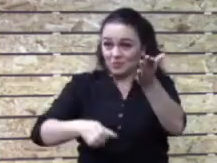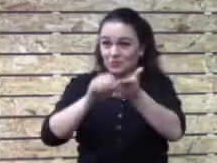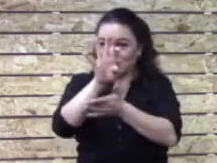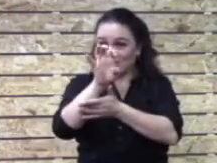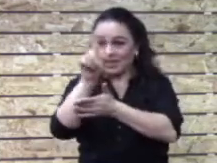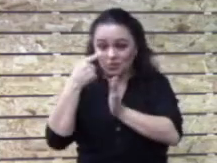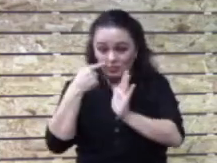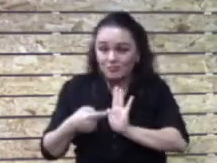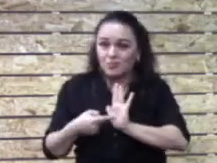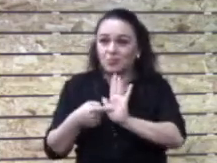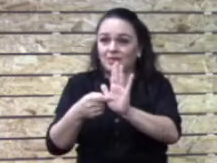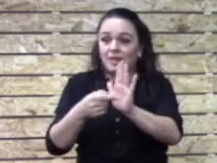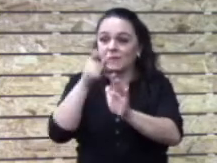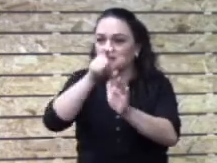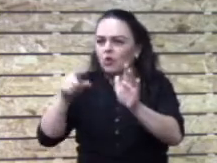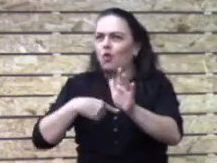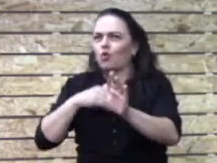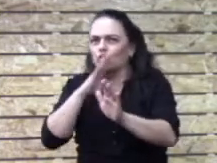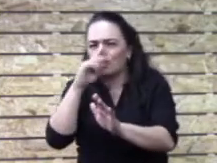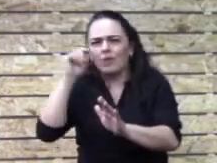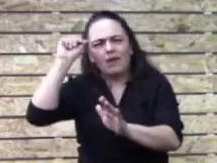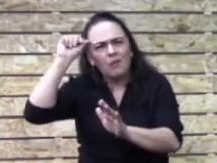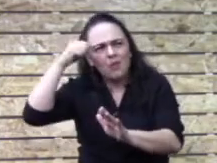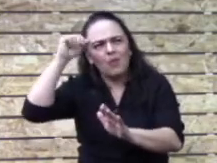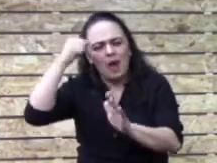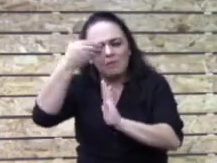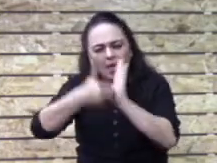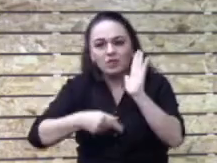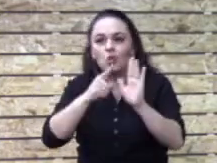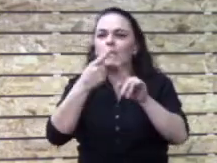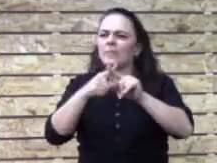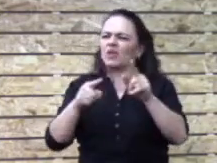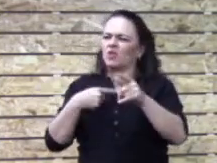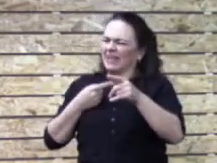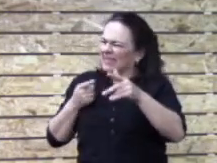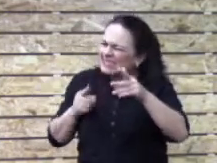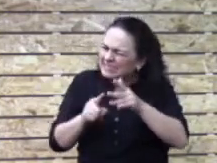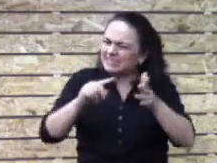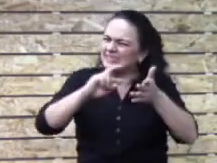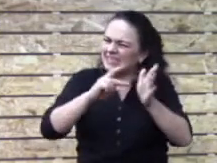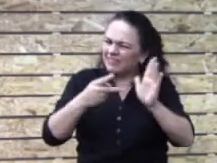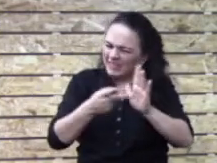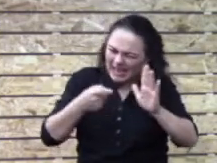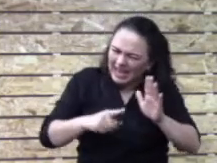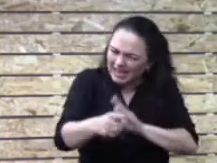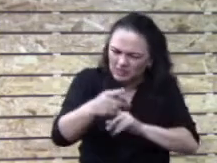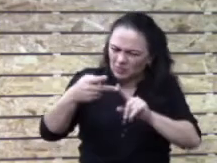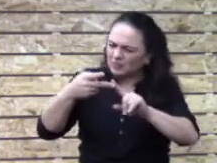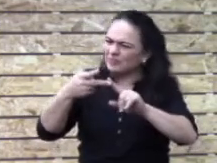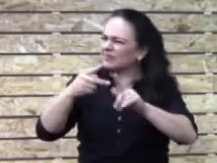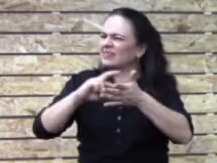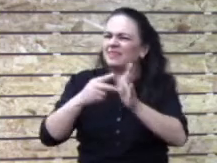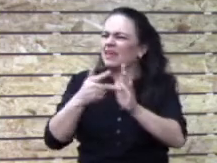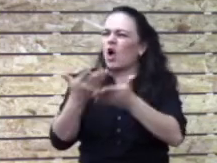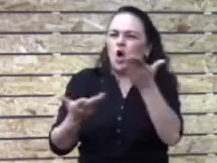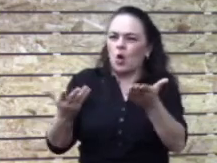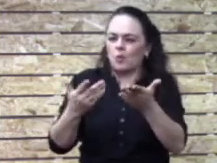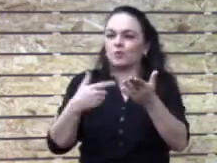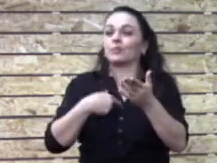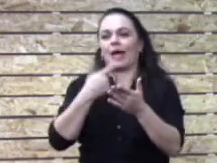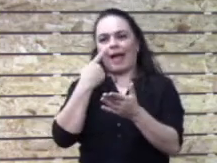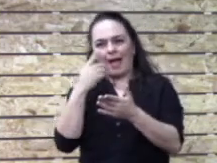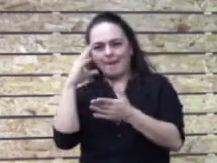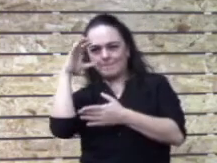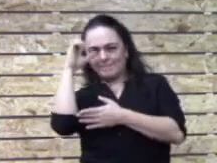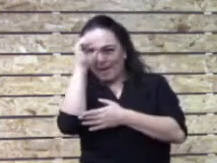¿Cómo hemos de entender especialmente esta promesa? Bueno, vamos a entenderla especialmente por 2